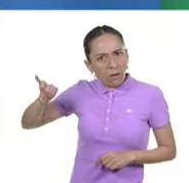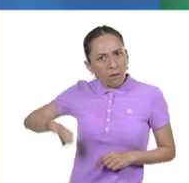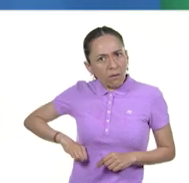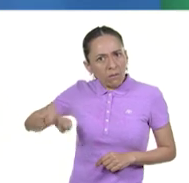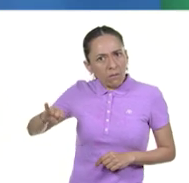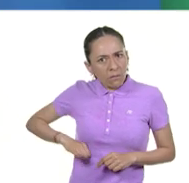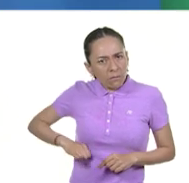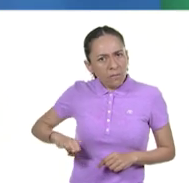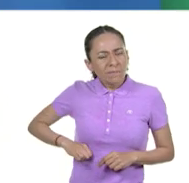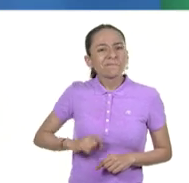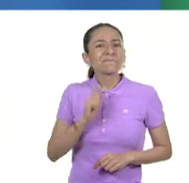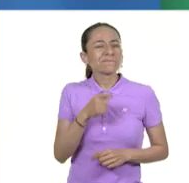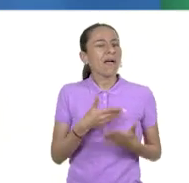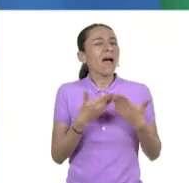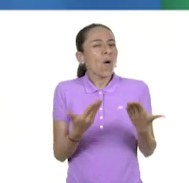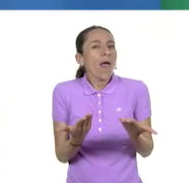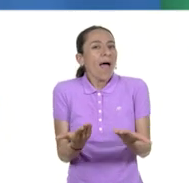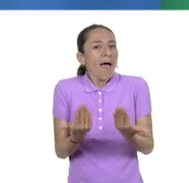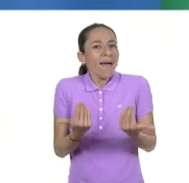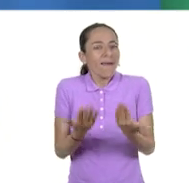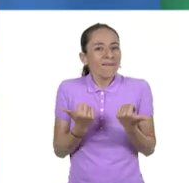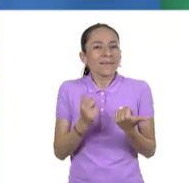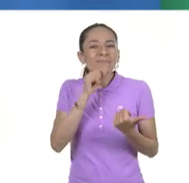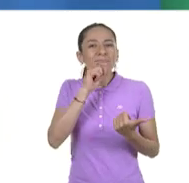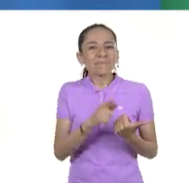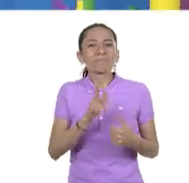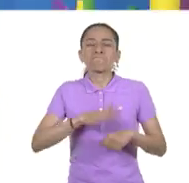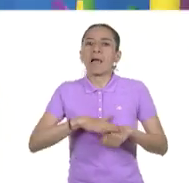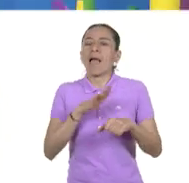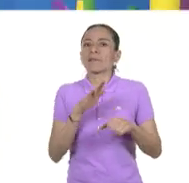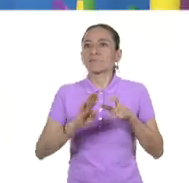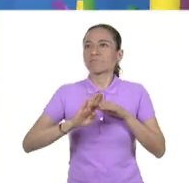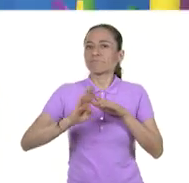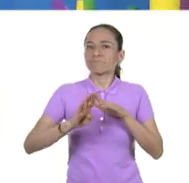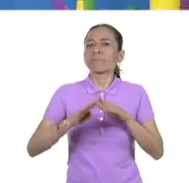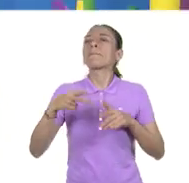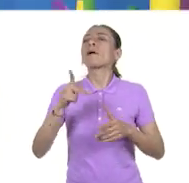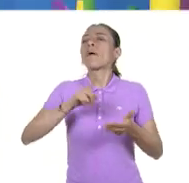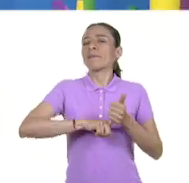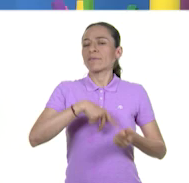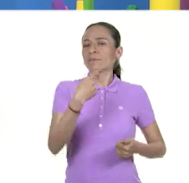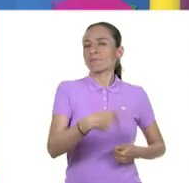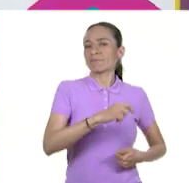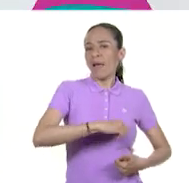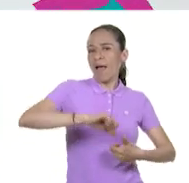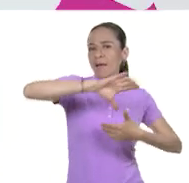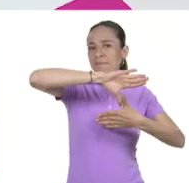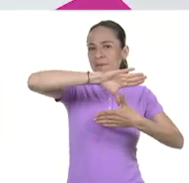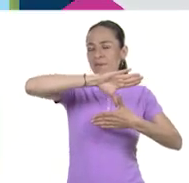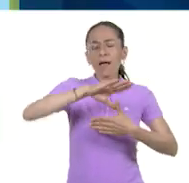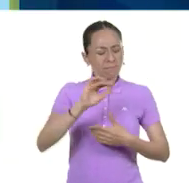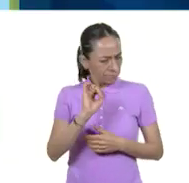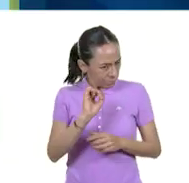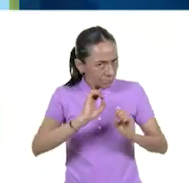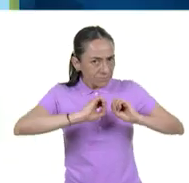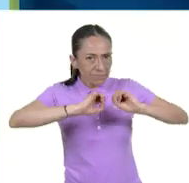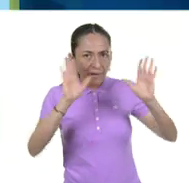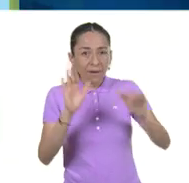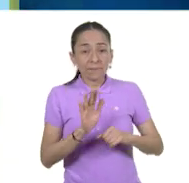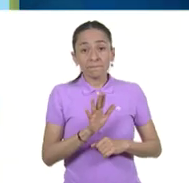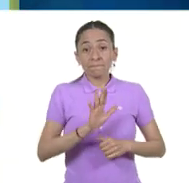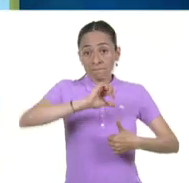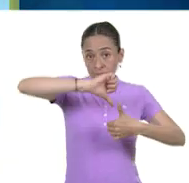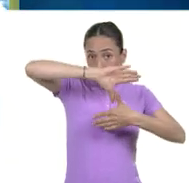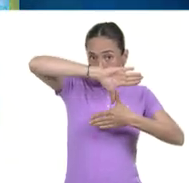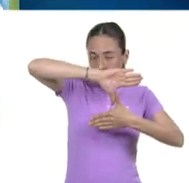los flujos migratorios más relevantes, pero de América? Claro que sí, Jenny. Me parece perfecto. En el caso de nuestro continente América